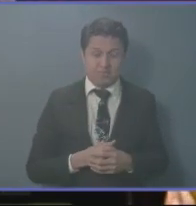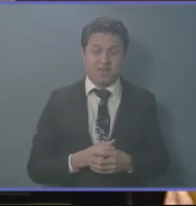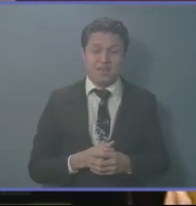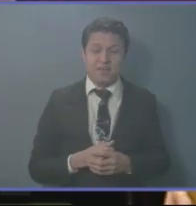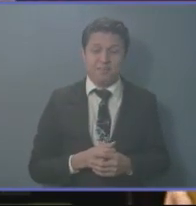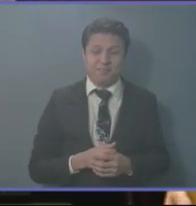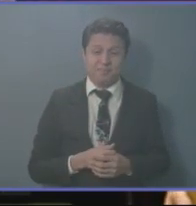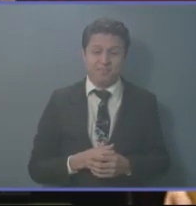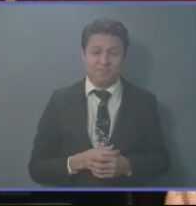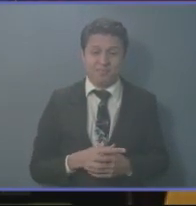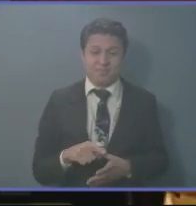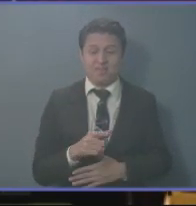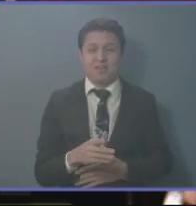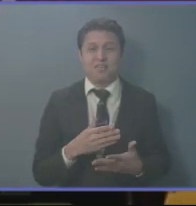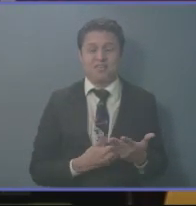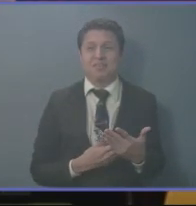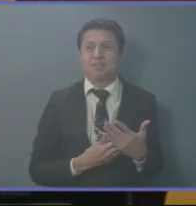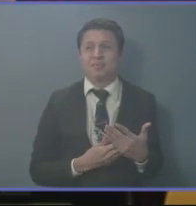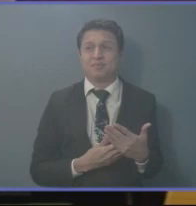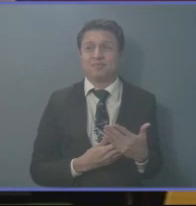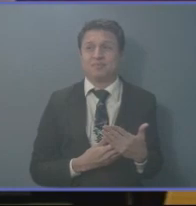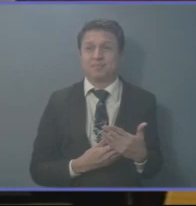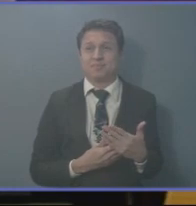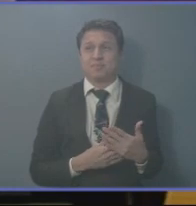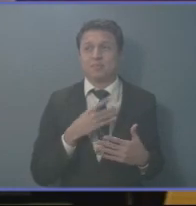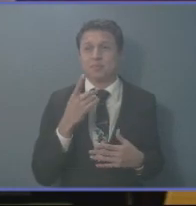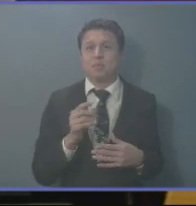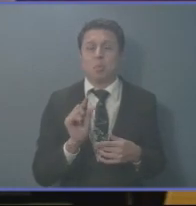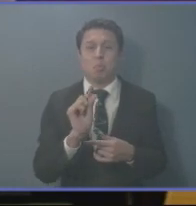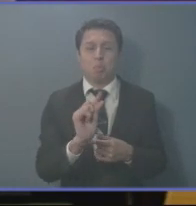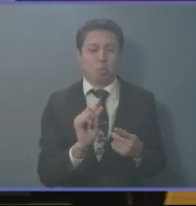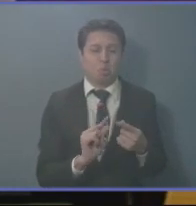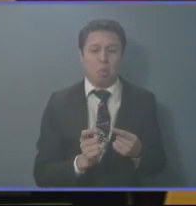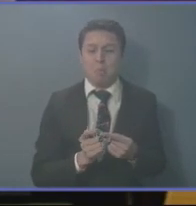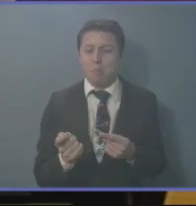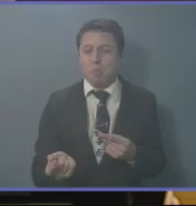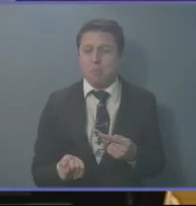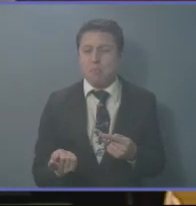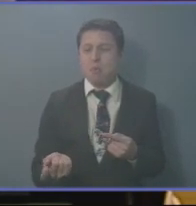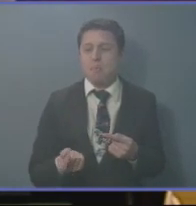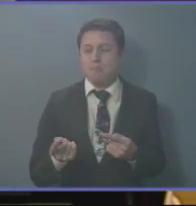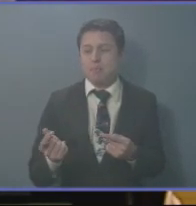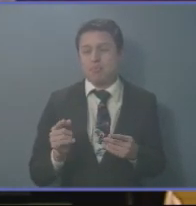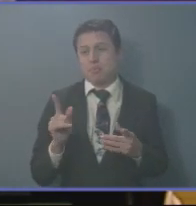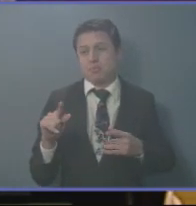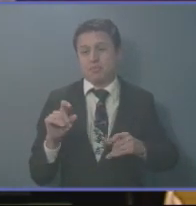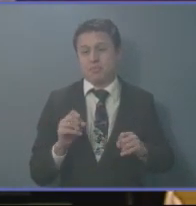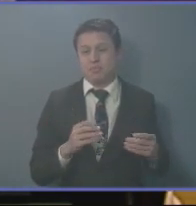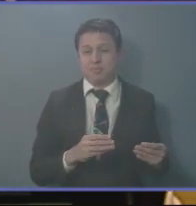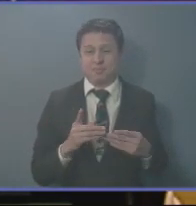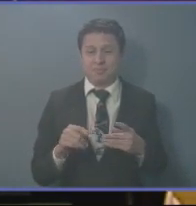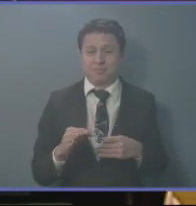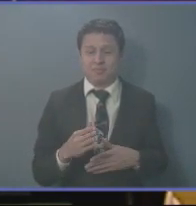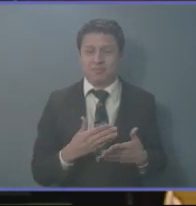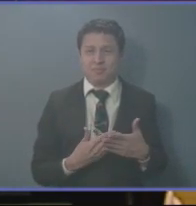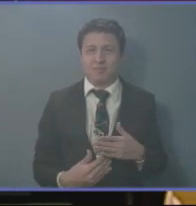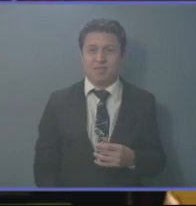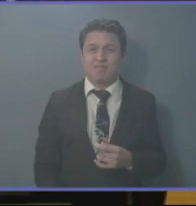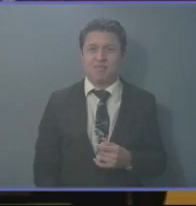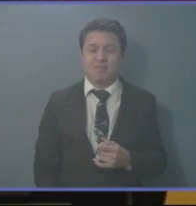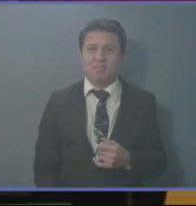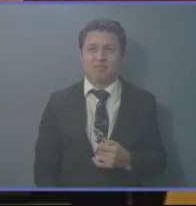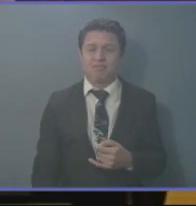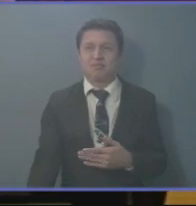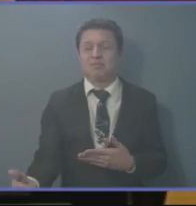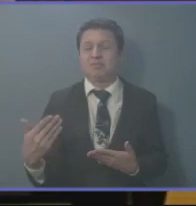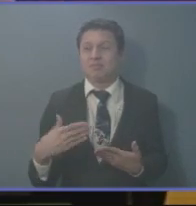Prácticamente solo les están dando las migajas o las monedas que sobran, si es que les dan, porque los están obligando